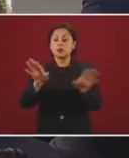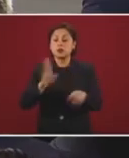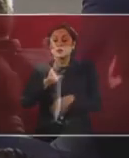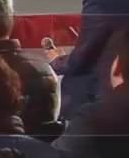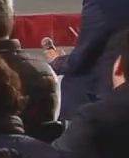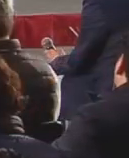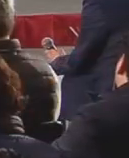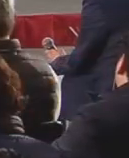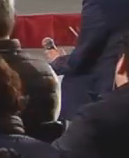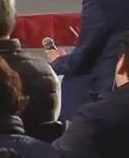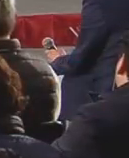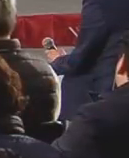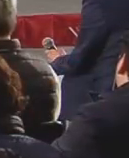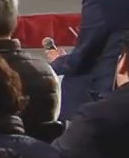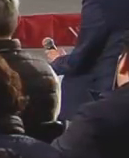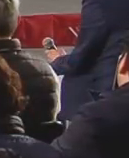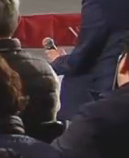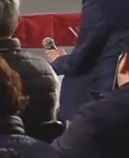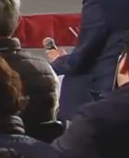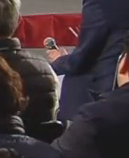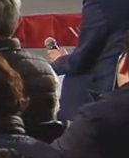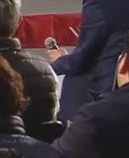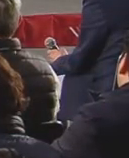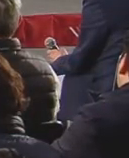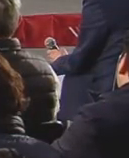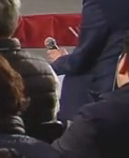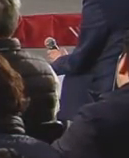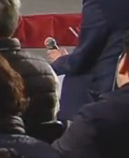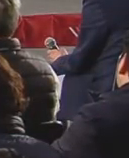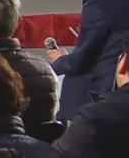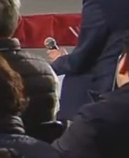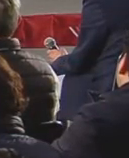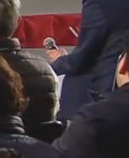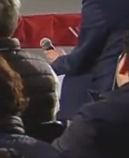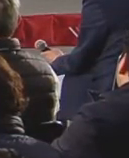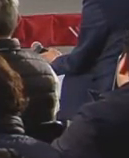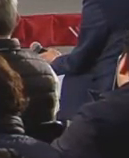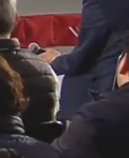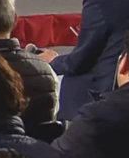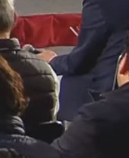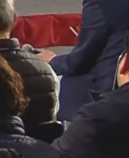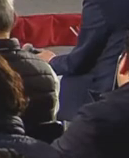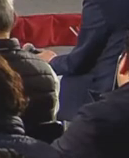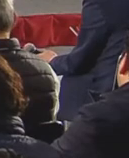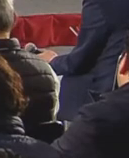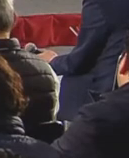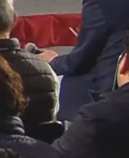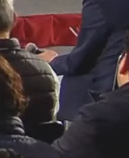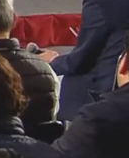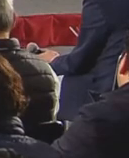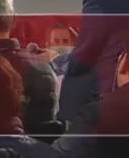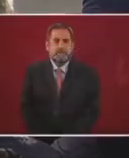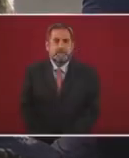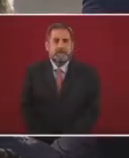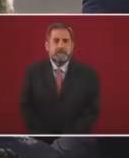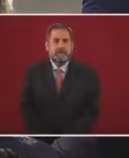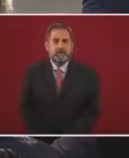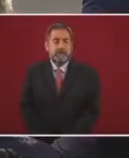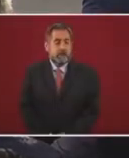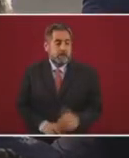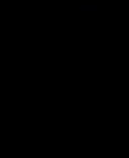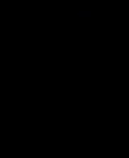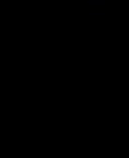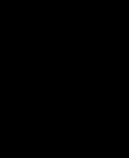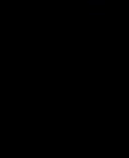Guardia Nacional y la Secretaría de la Defensa Nacional, mejor conocida como SEDENA, están trabajando para atender el tema de inseguridad en Guanajuato.